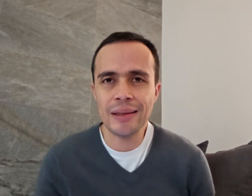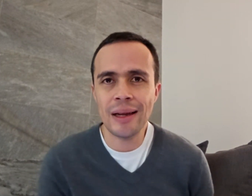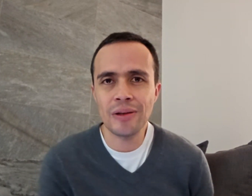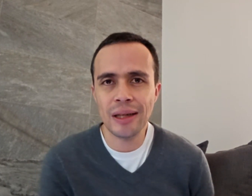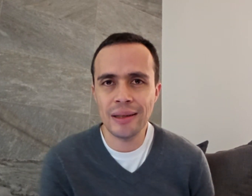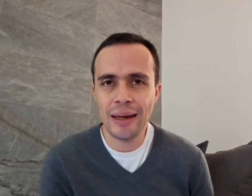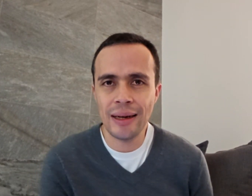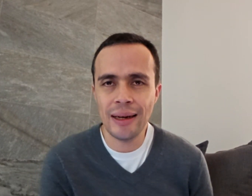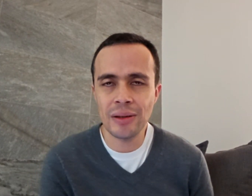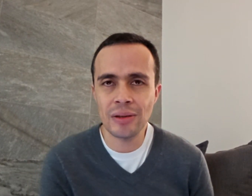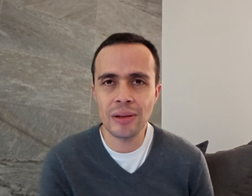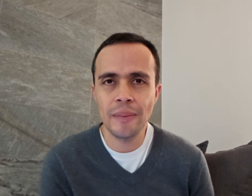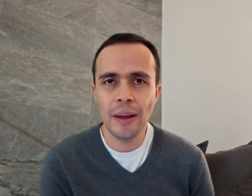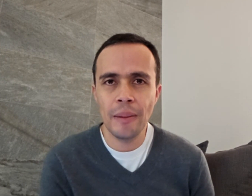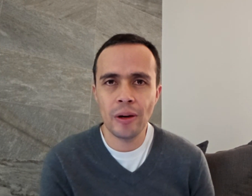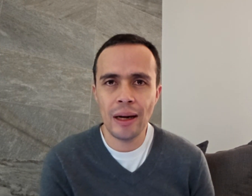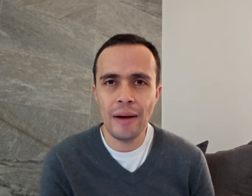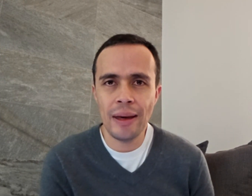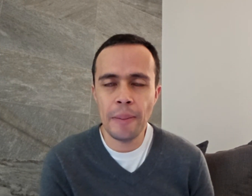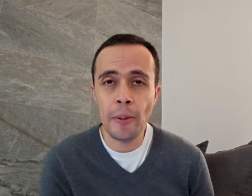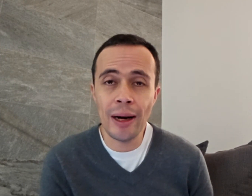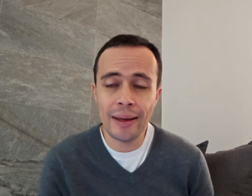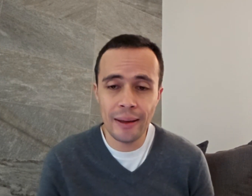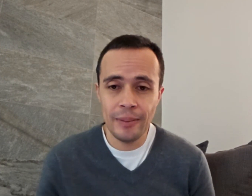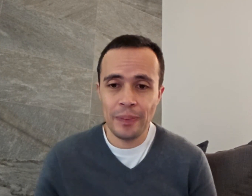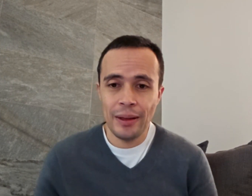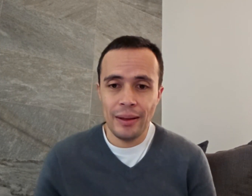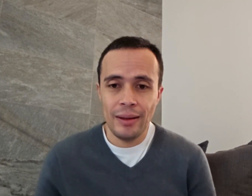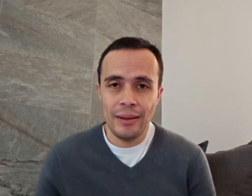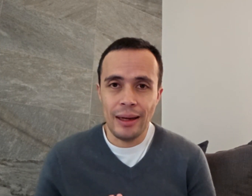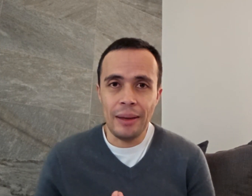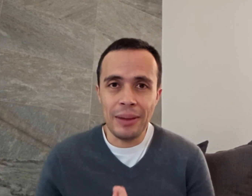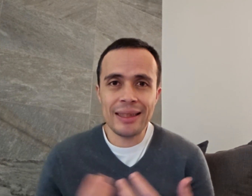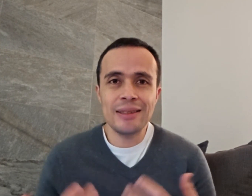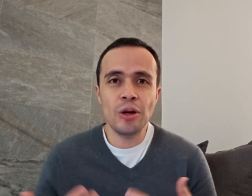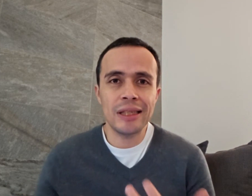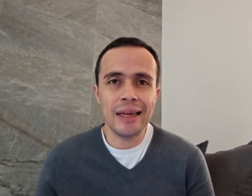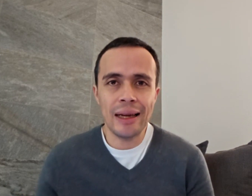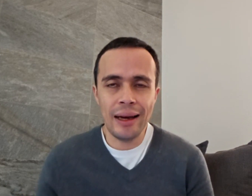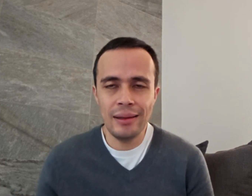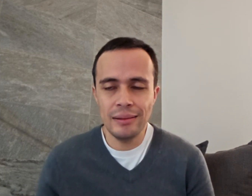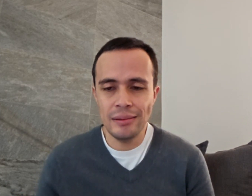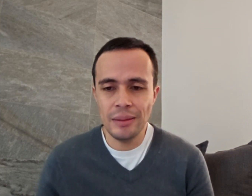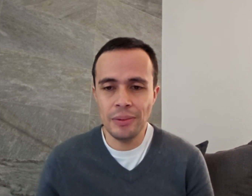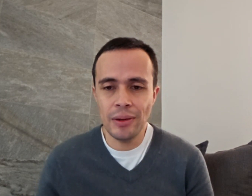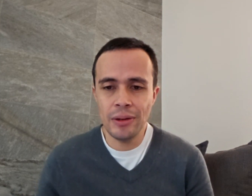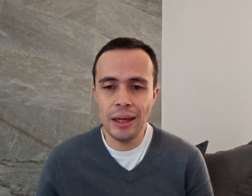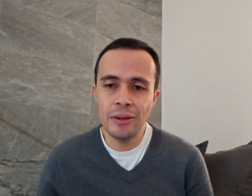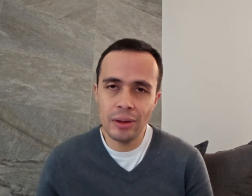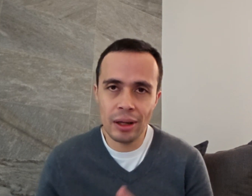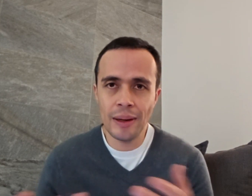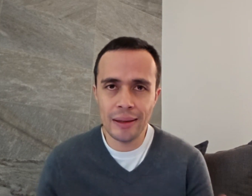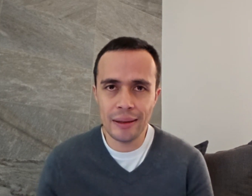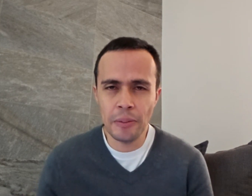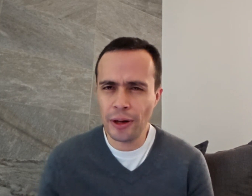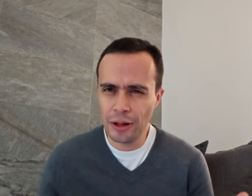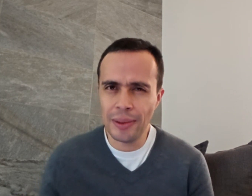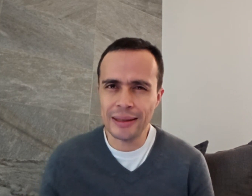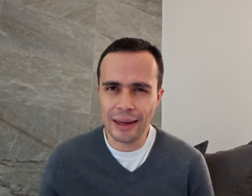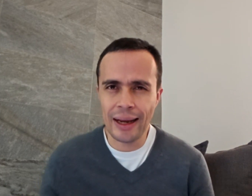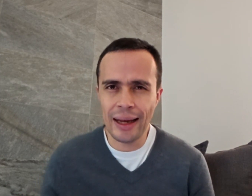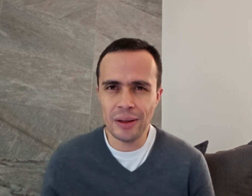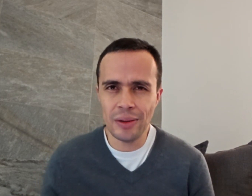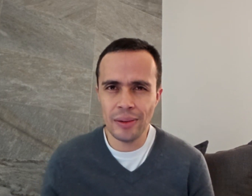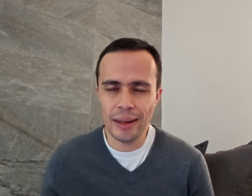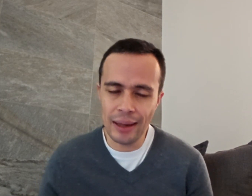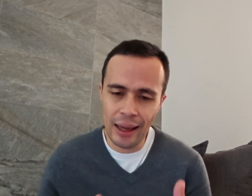ministros, magistrados que serán electos por la vía popular, que además que se oxigena el Poder Judicial, yo creo que van a tener un poquito